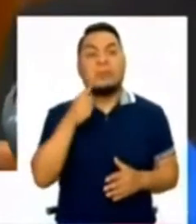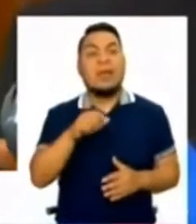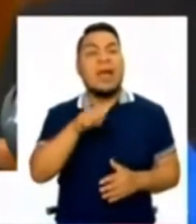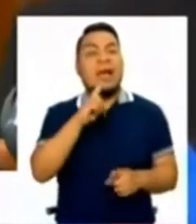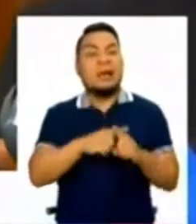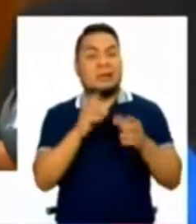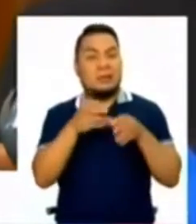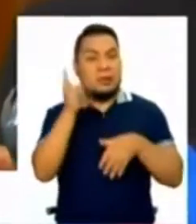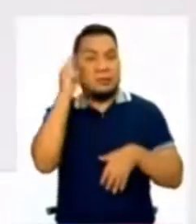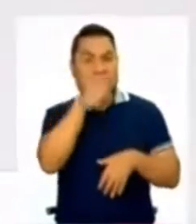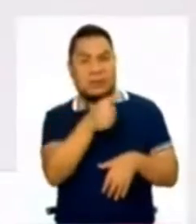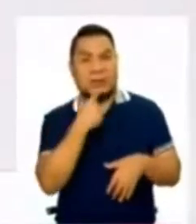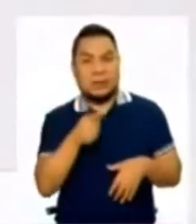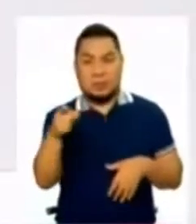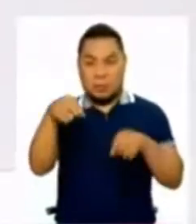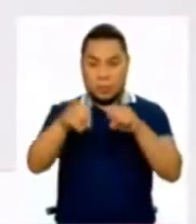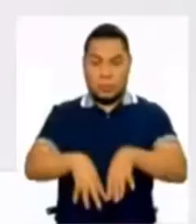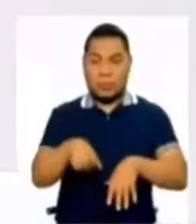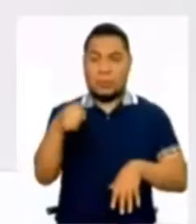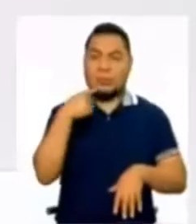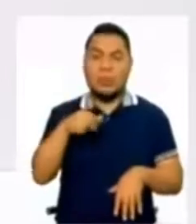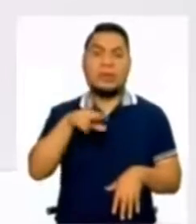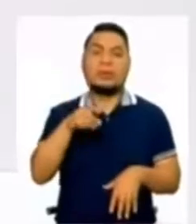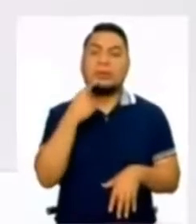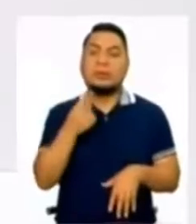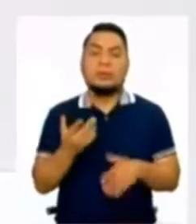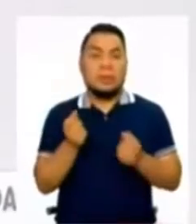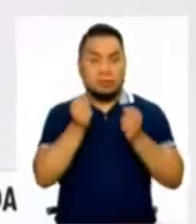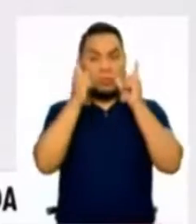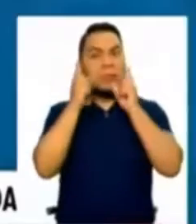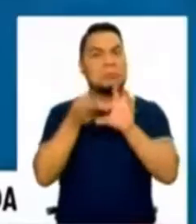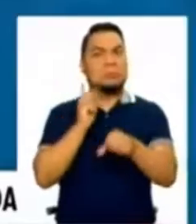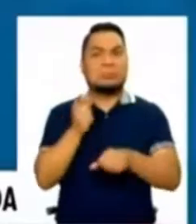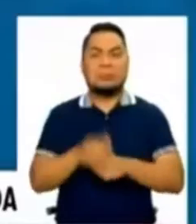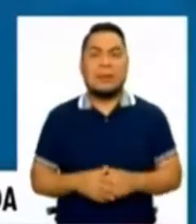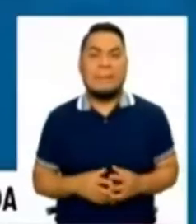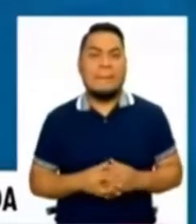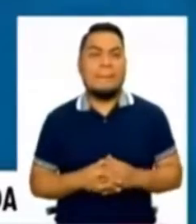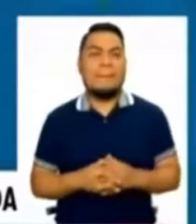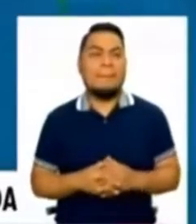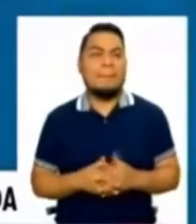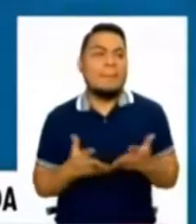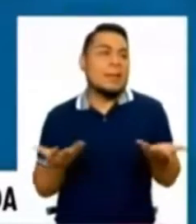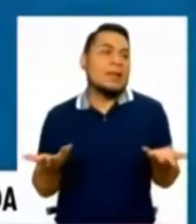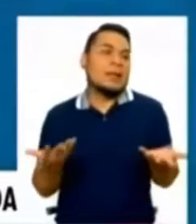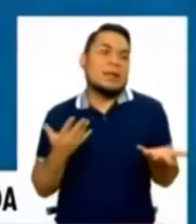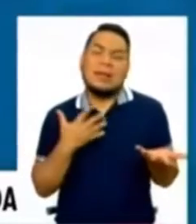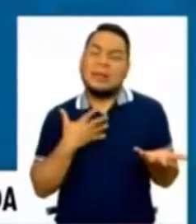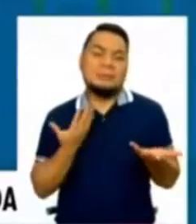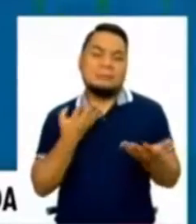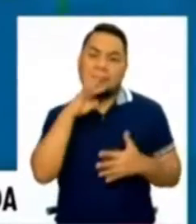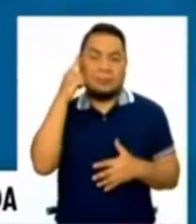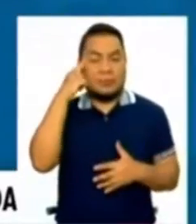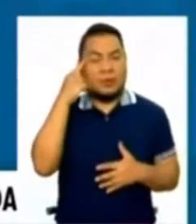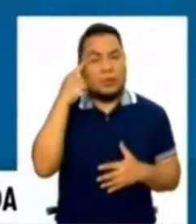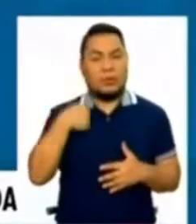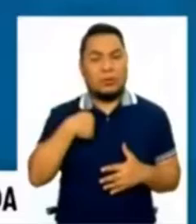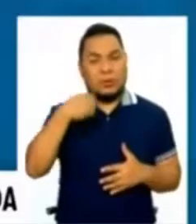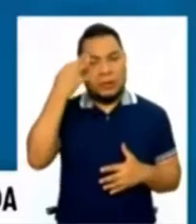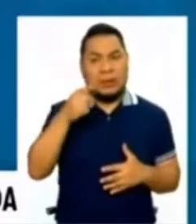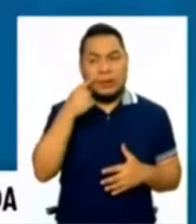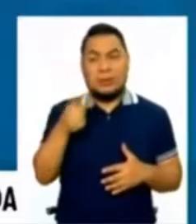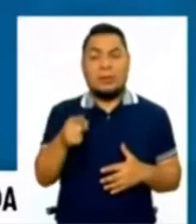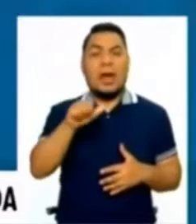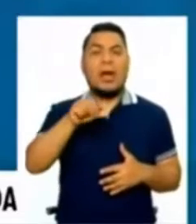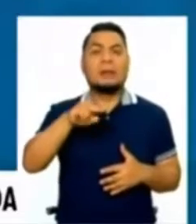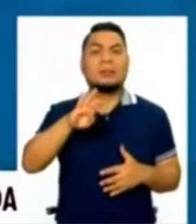Bloque Magisterial, considera que la renuncia fue una decisión inesperada. Frustración, porque yo considero que el doctor